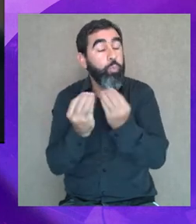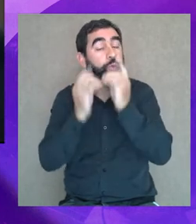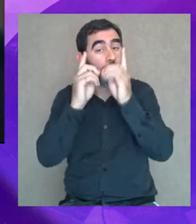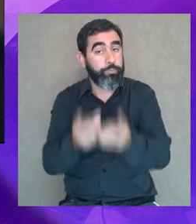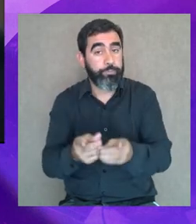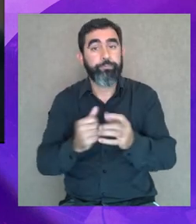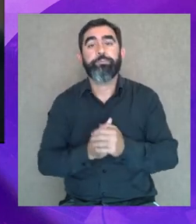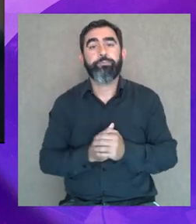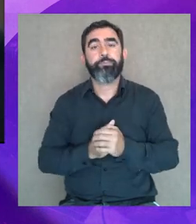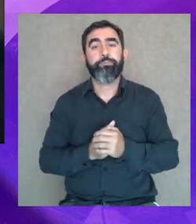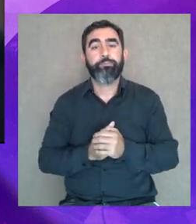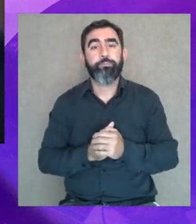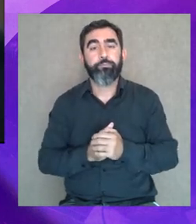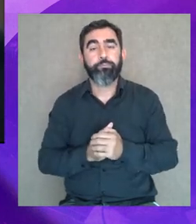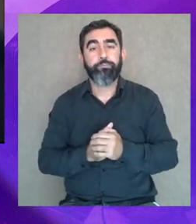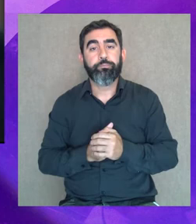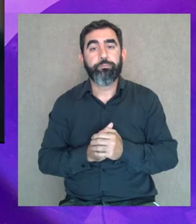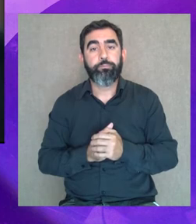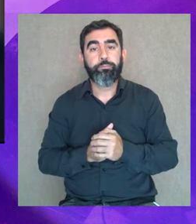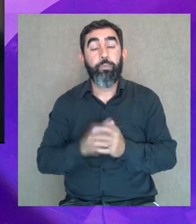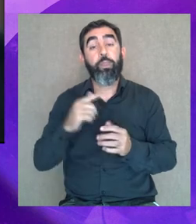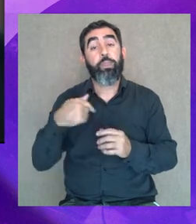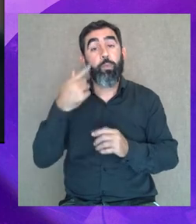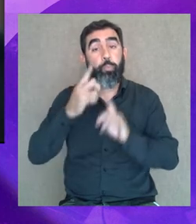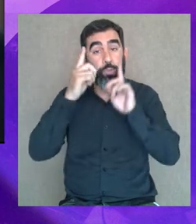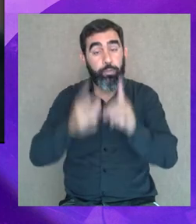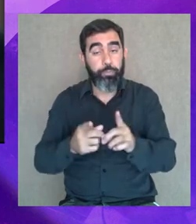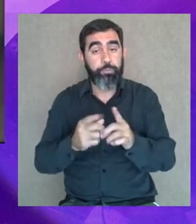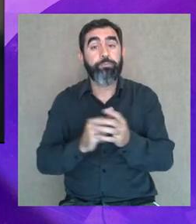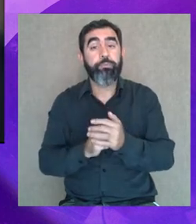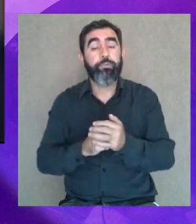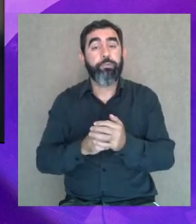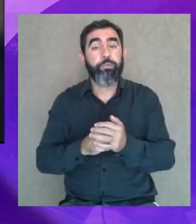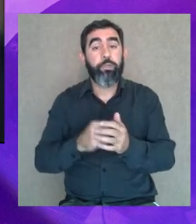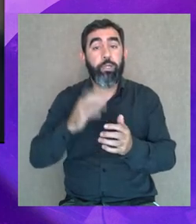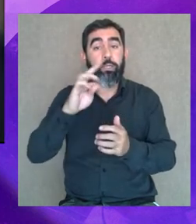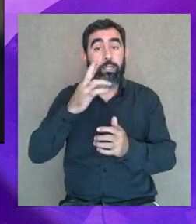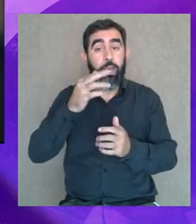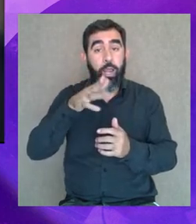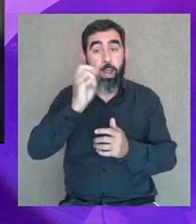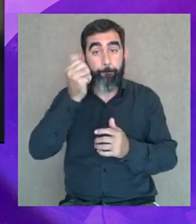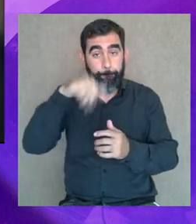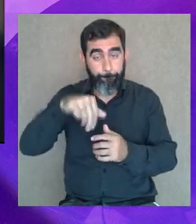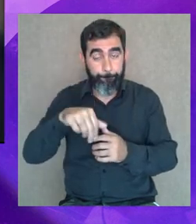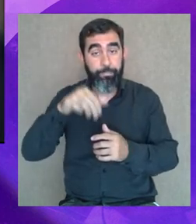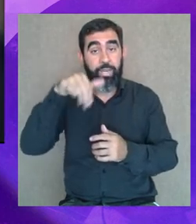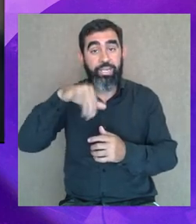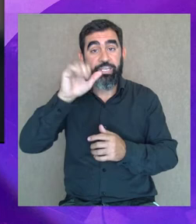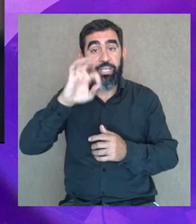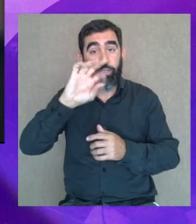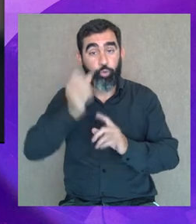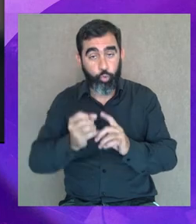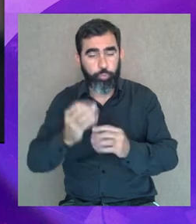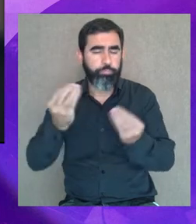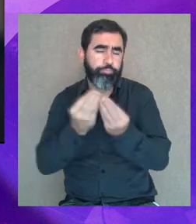además que siempre es una cosa muy valorar y después de las estrellas bueno más atrás ham sara nieto termina